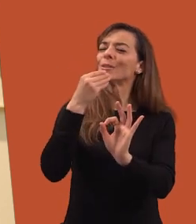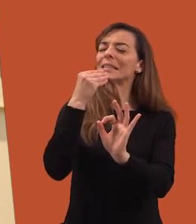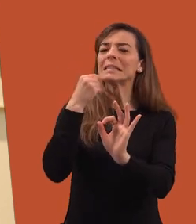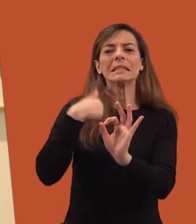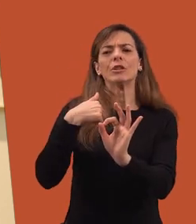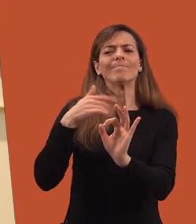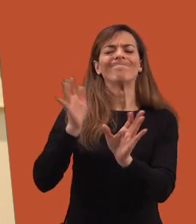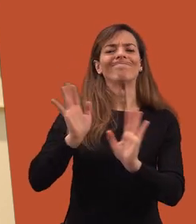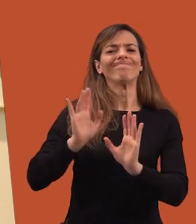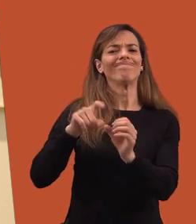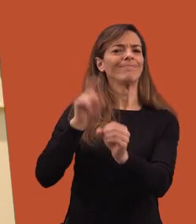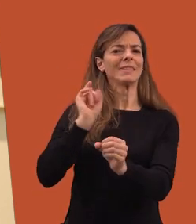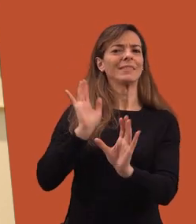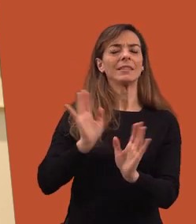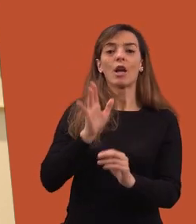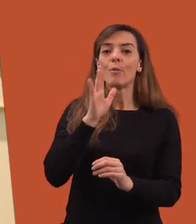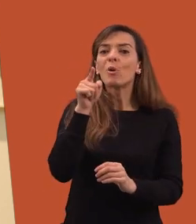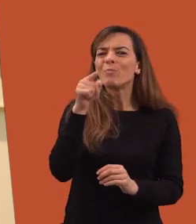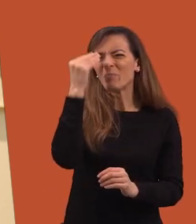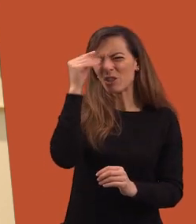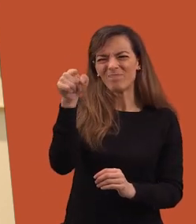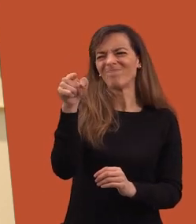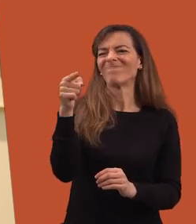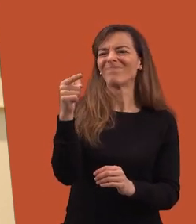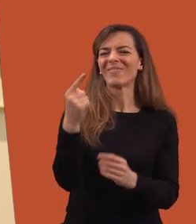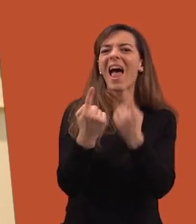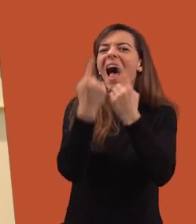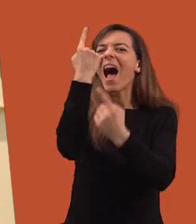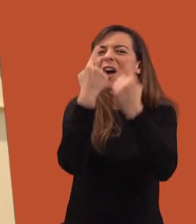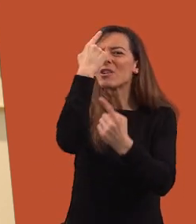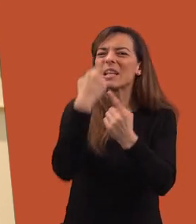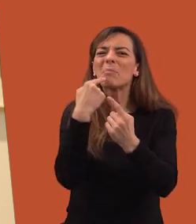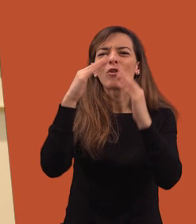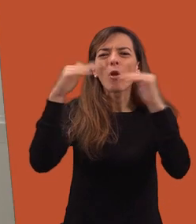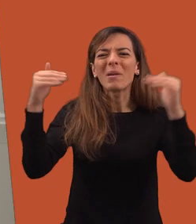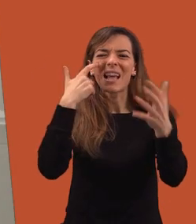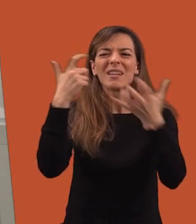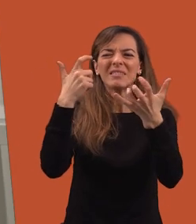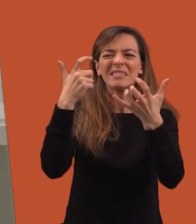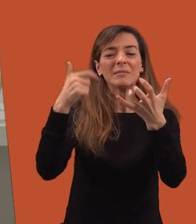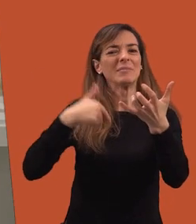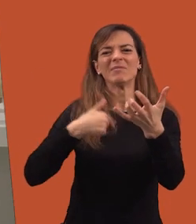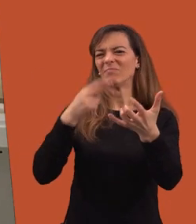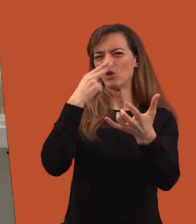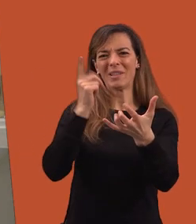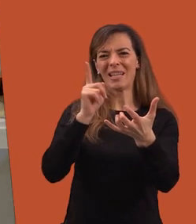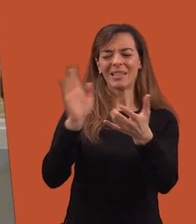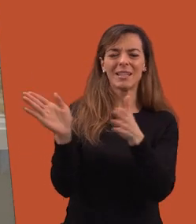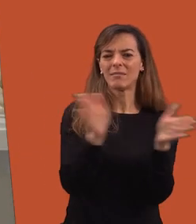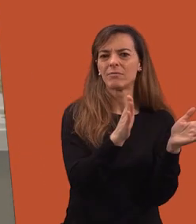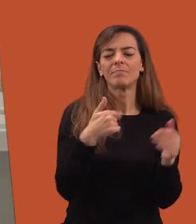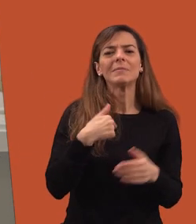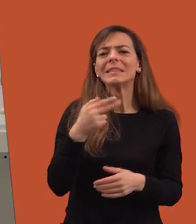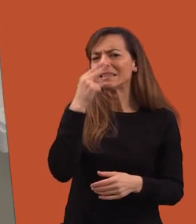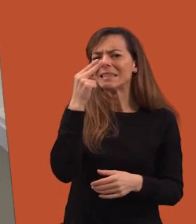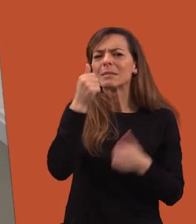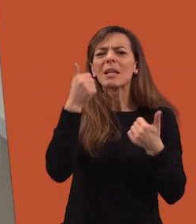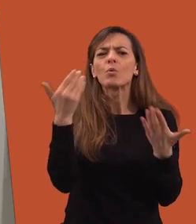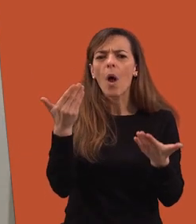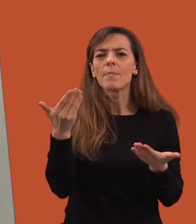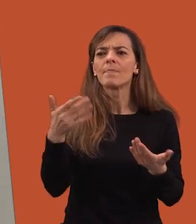porque yo creo que es una forma de que se resalten ciertos aspectos del paisaje que a mí no me interesa me interesa casi el